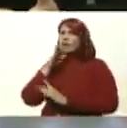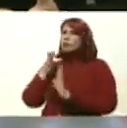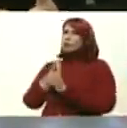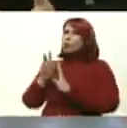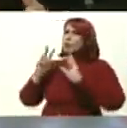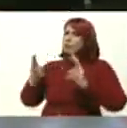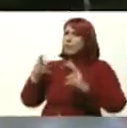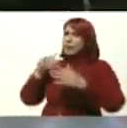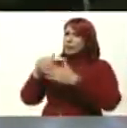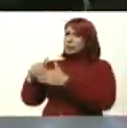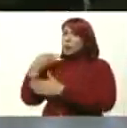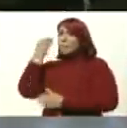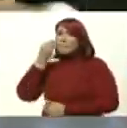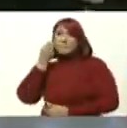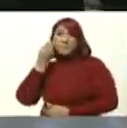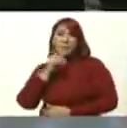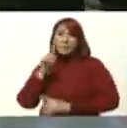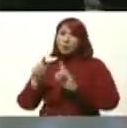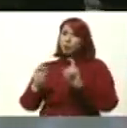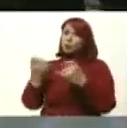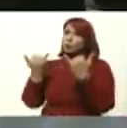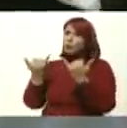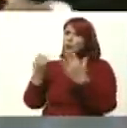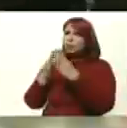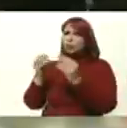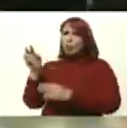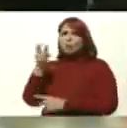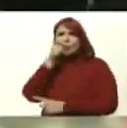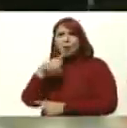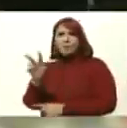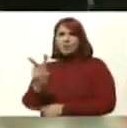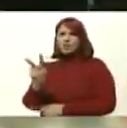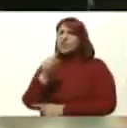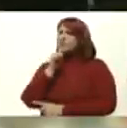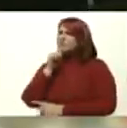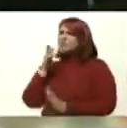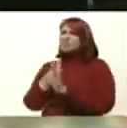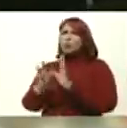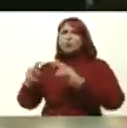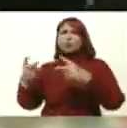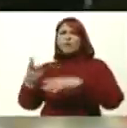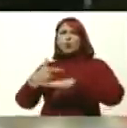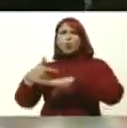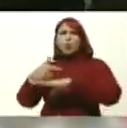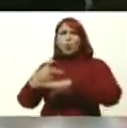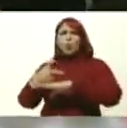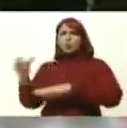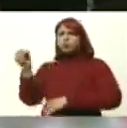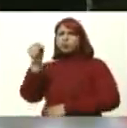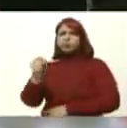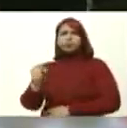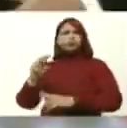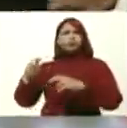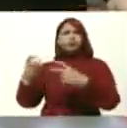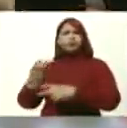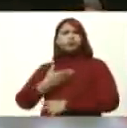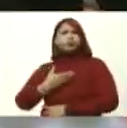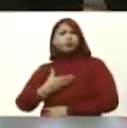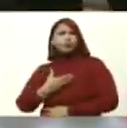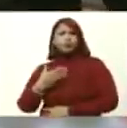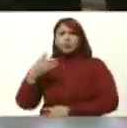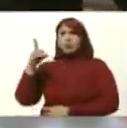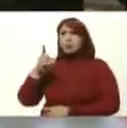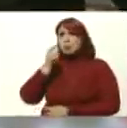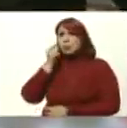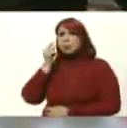las elecciones, creo que la pregunta que ahorita todos los venezolanos se hacen es, ¿quién va a ser el nuevo gobernador? ¿Quién va a ser el nuevo alcalde? ¿Quién va a ser el nuevo diputado?